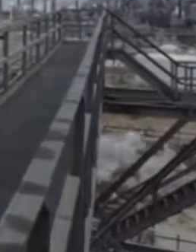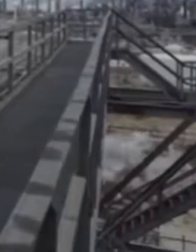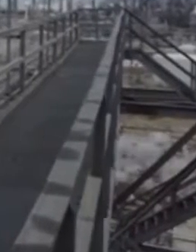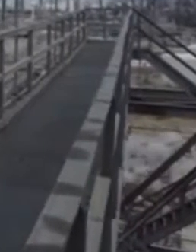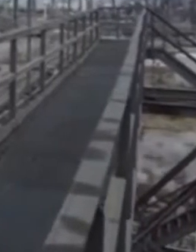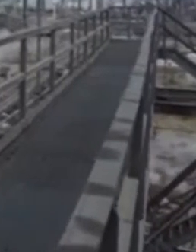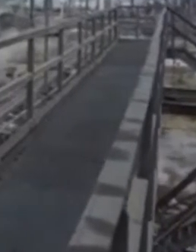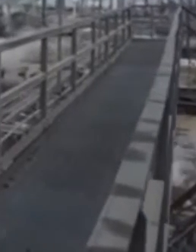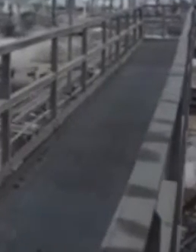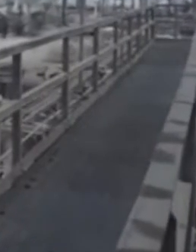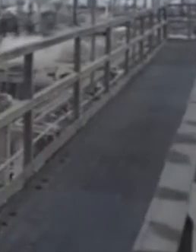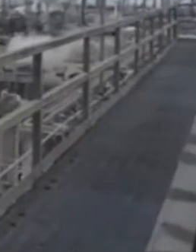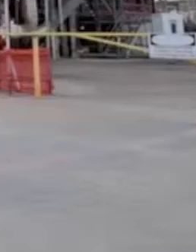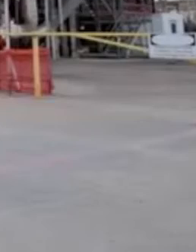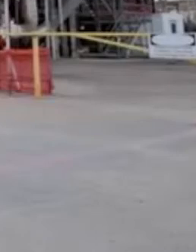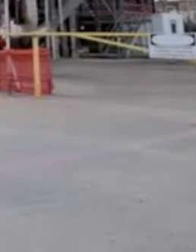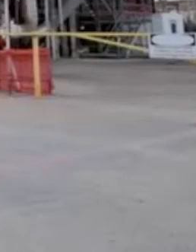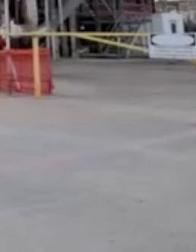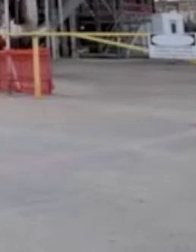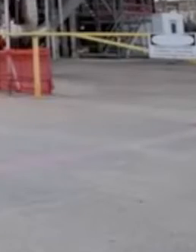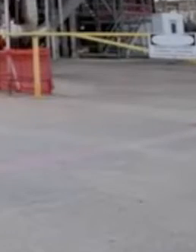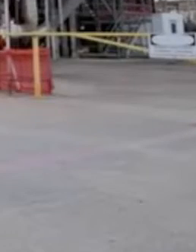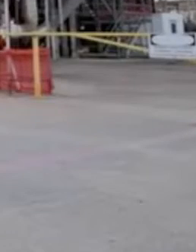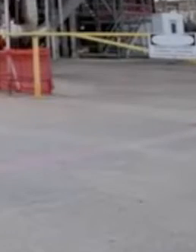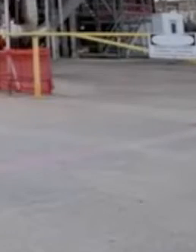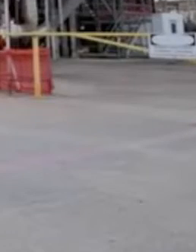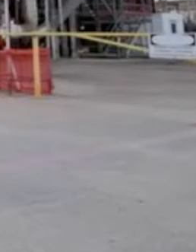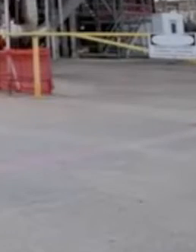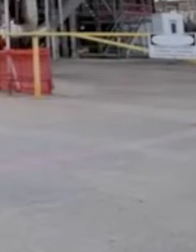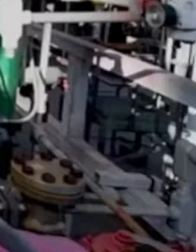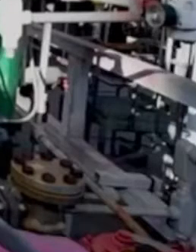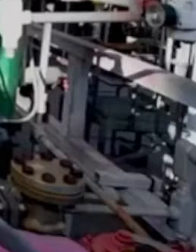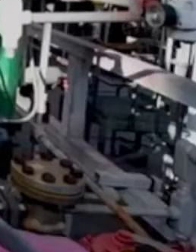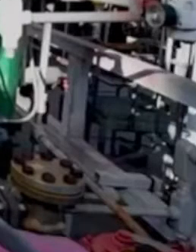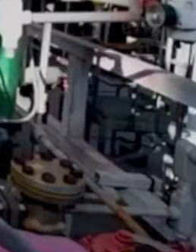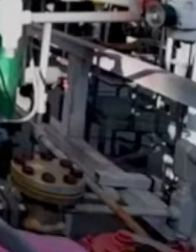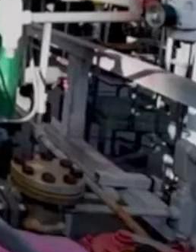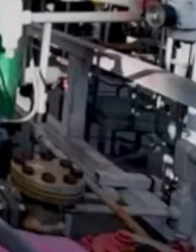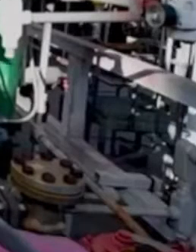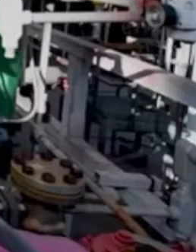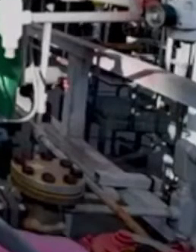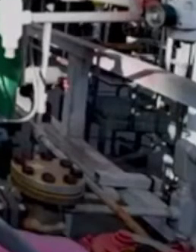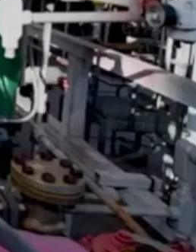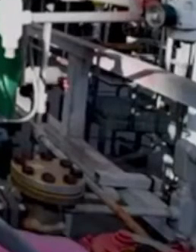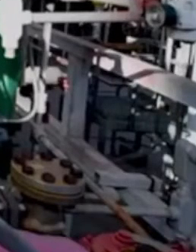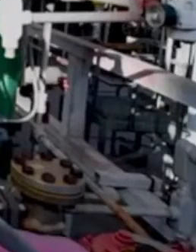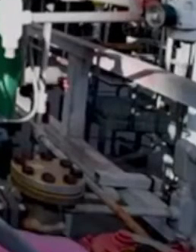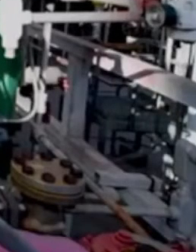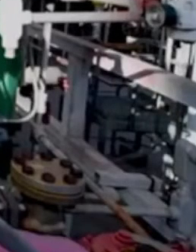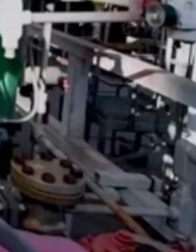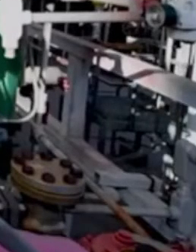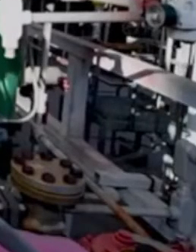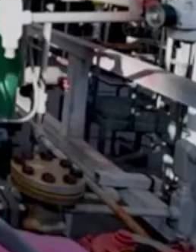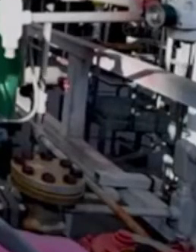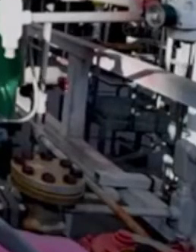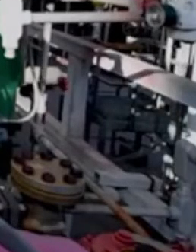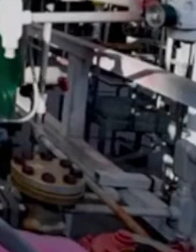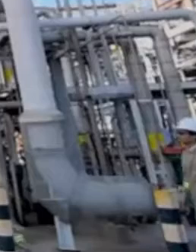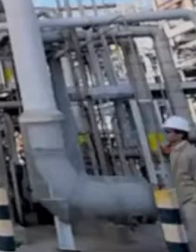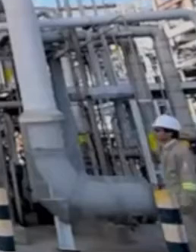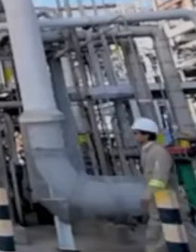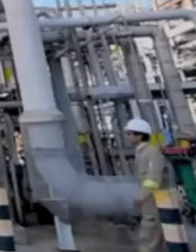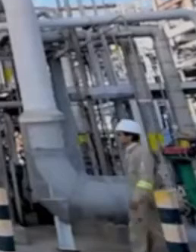la responsabilidad. No hubo absolutamente ningún amago en el sentido de que las